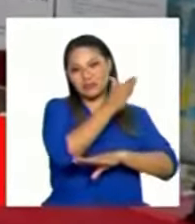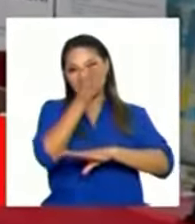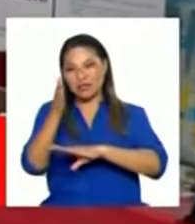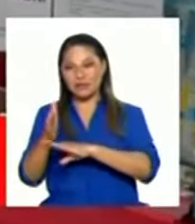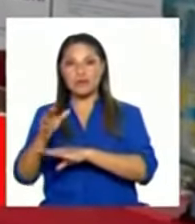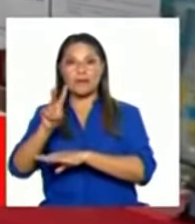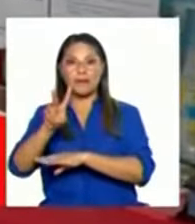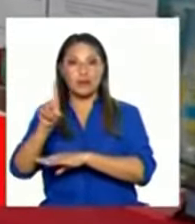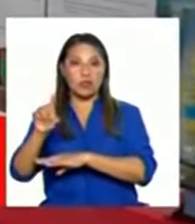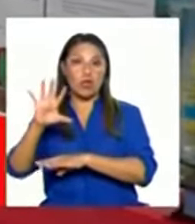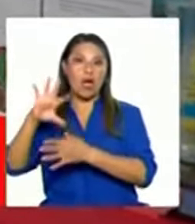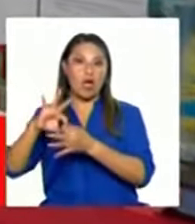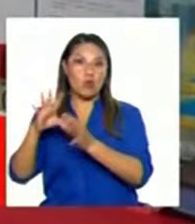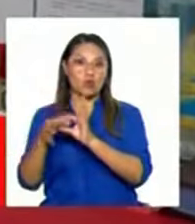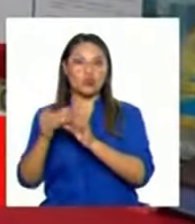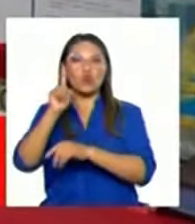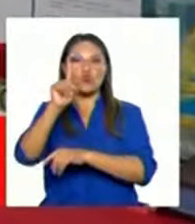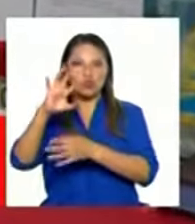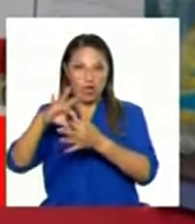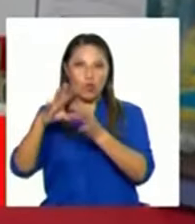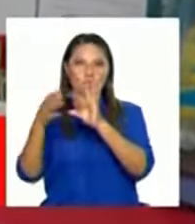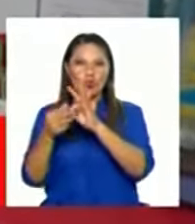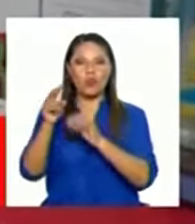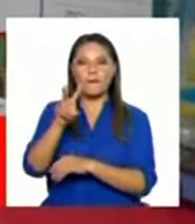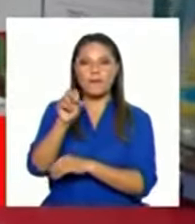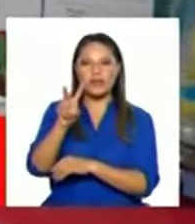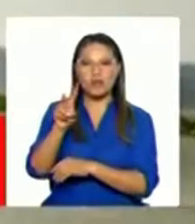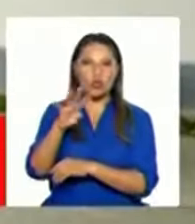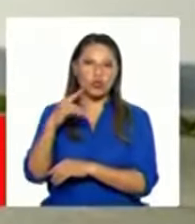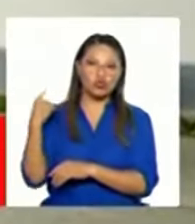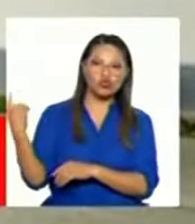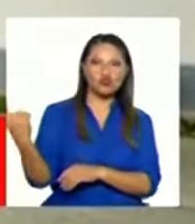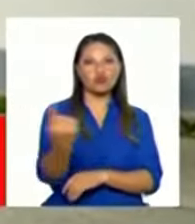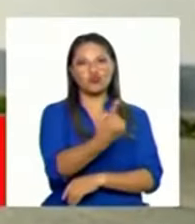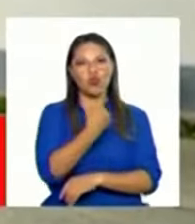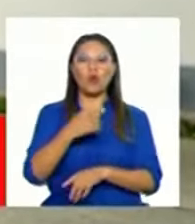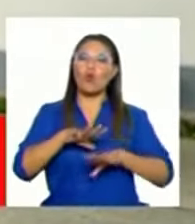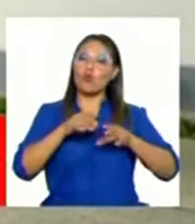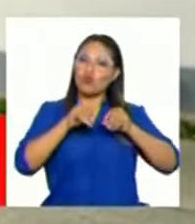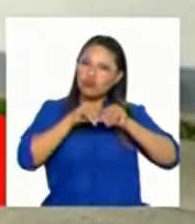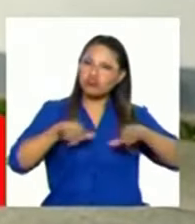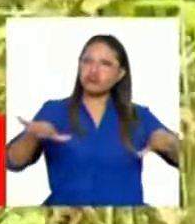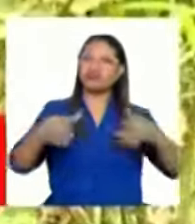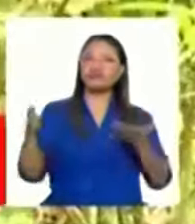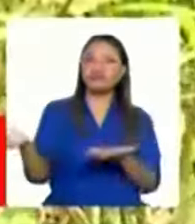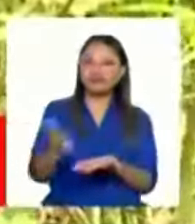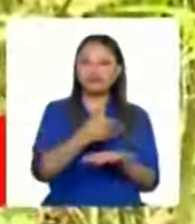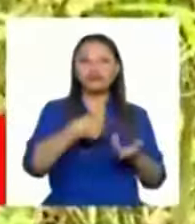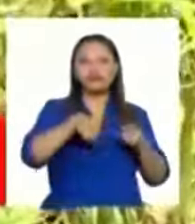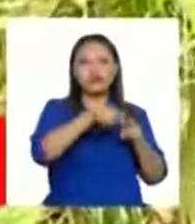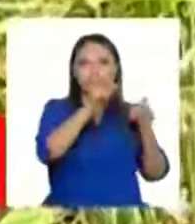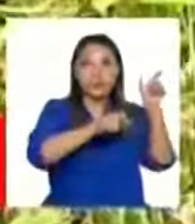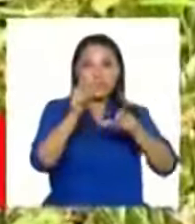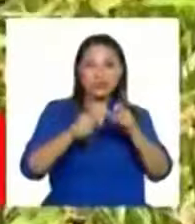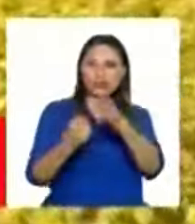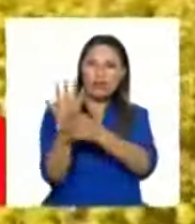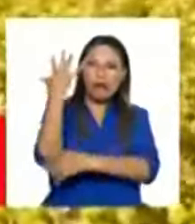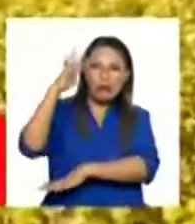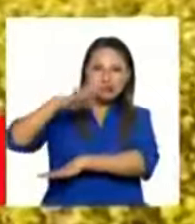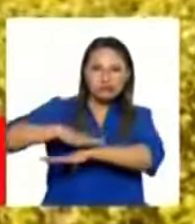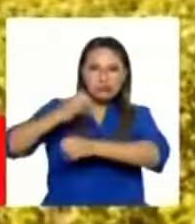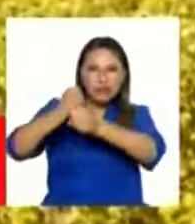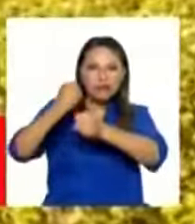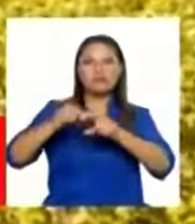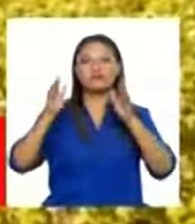agosto del 2024 y va a permitir la cobertura de cualquier evento adverso que afecte los cultivos asegurados dentro